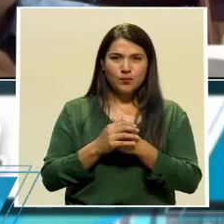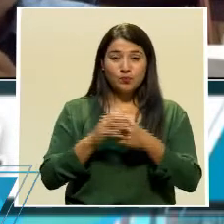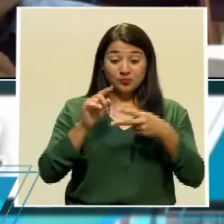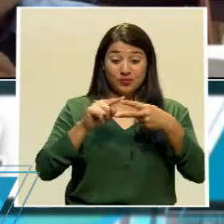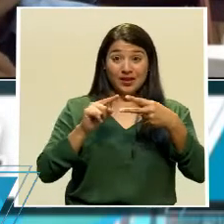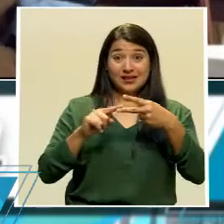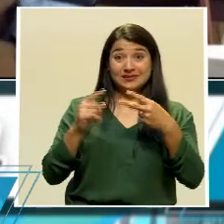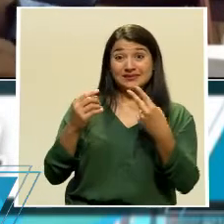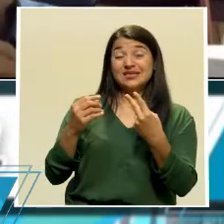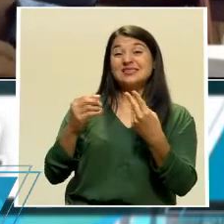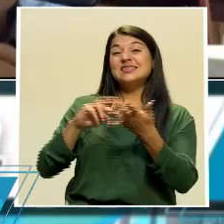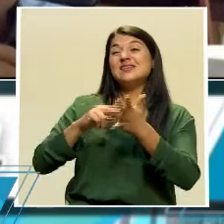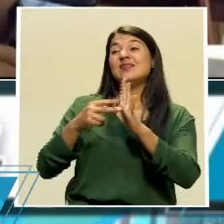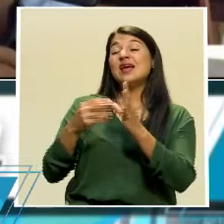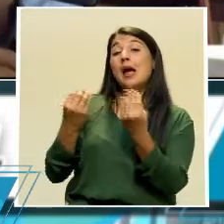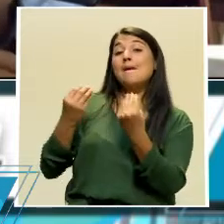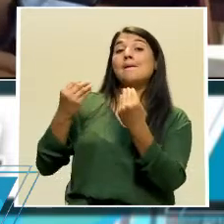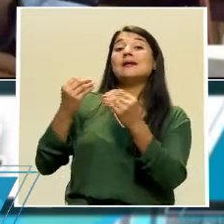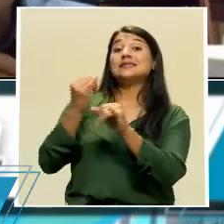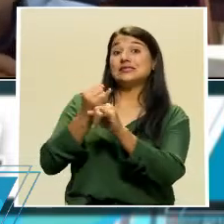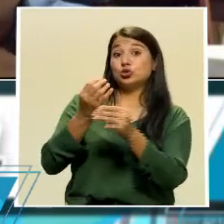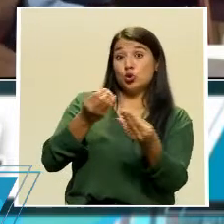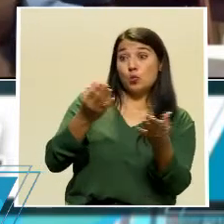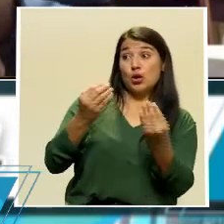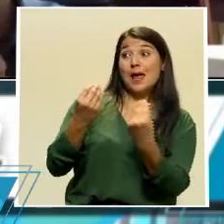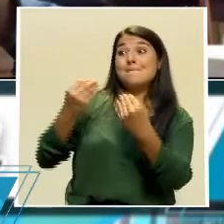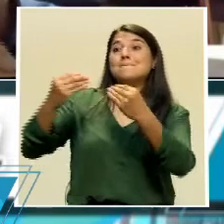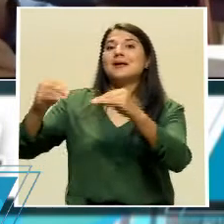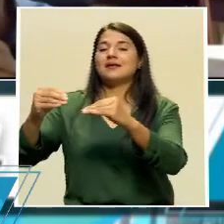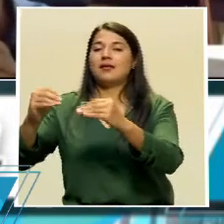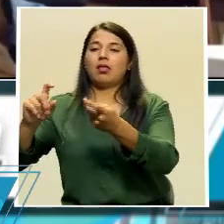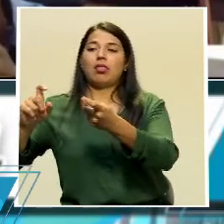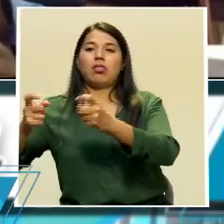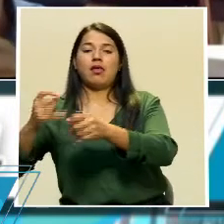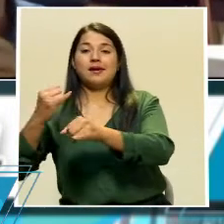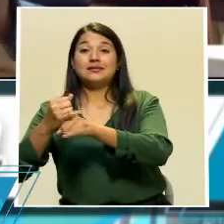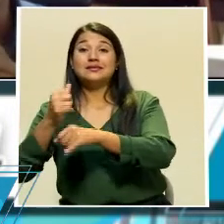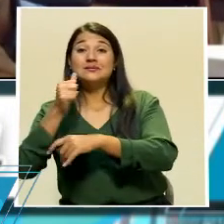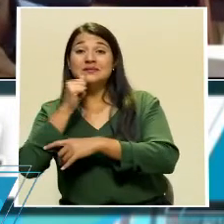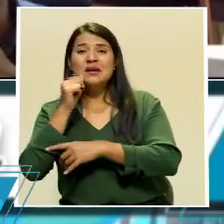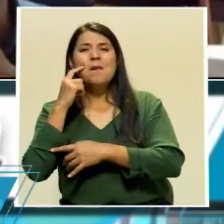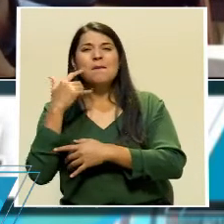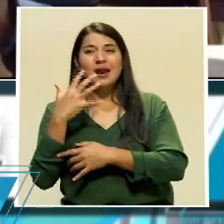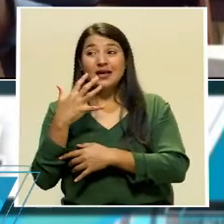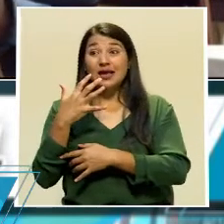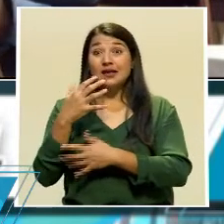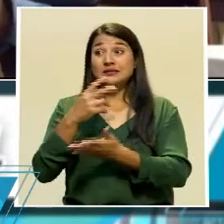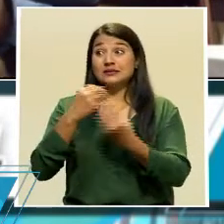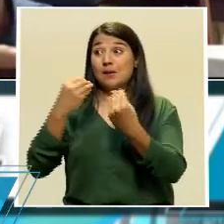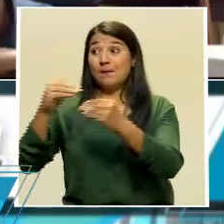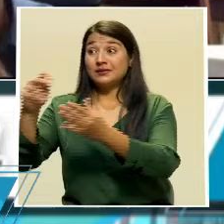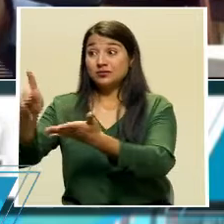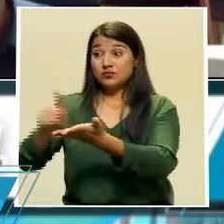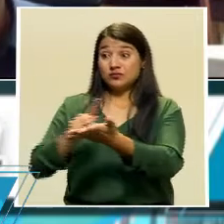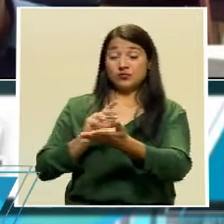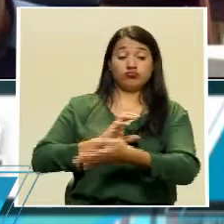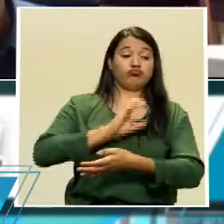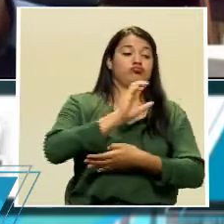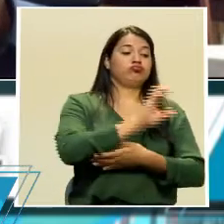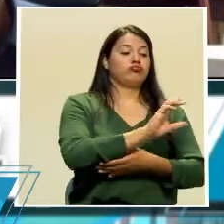son privatizadas para pagar deuda, ¿verdad? Pero no va a solucionar el tema de deuda a largo